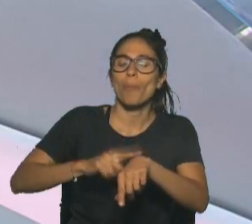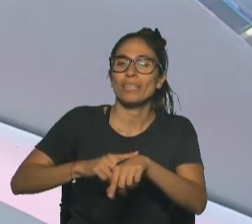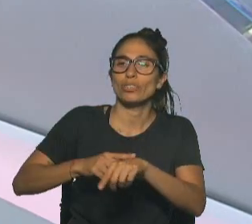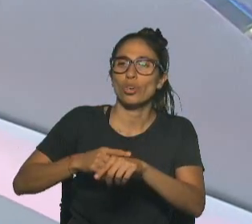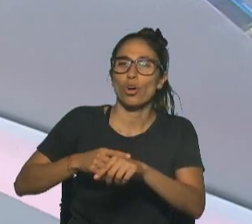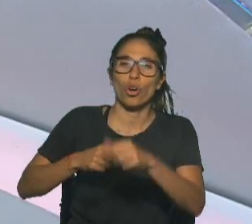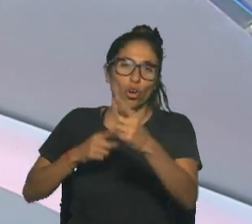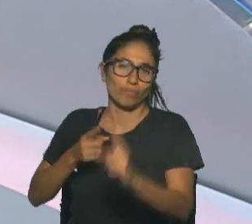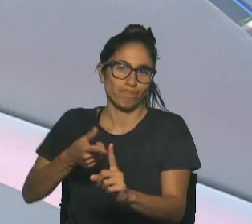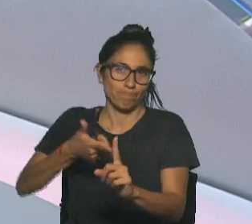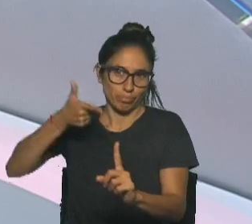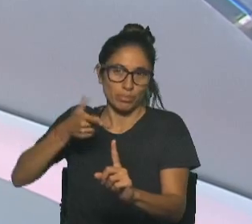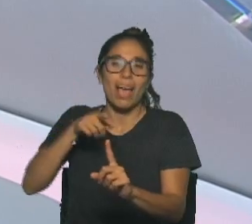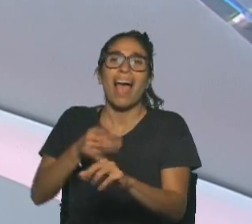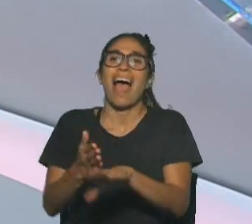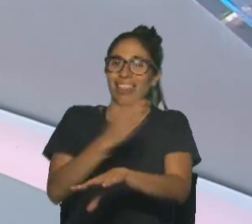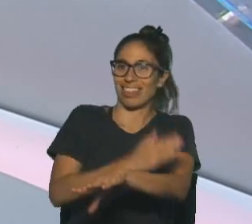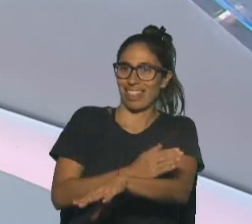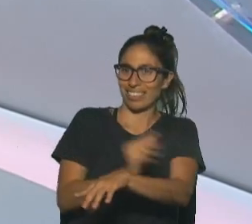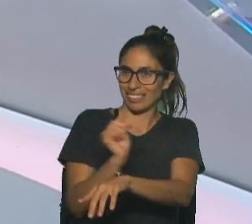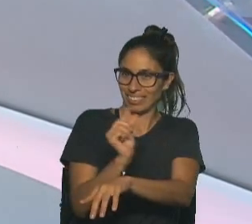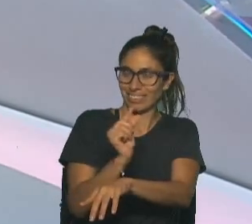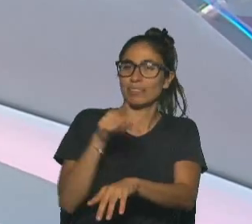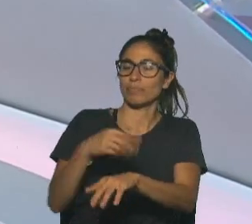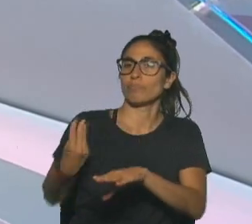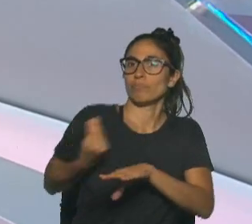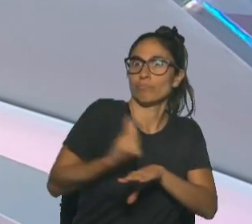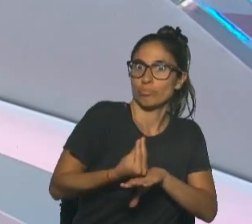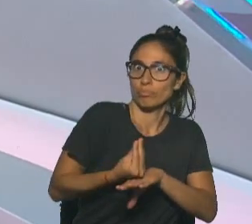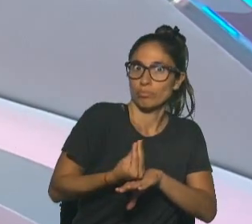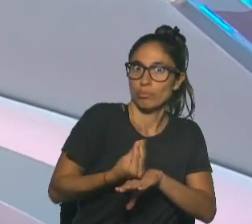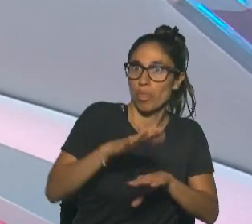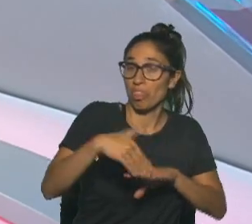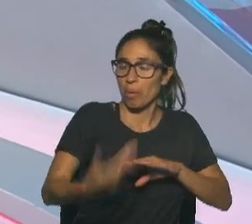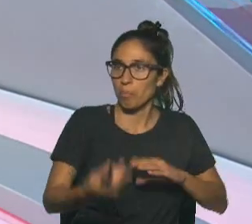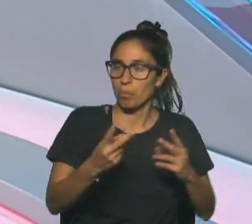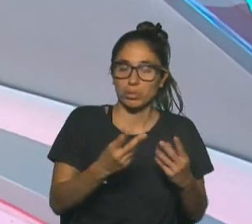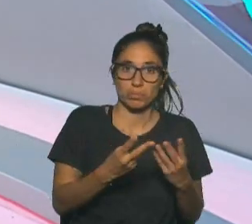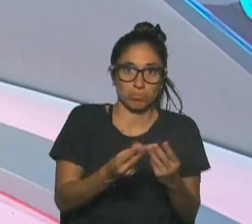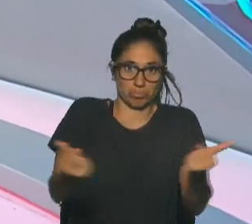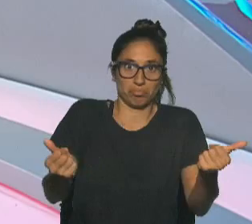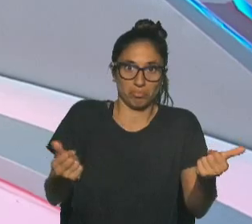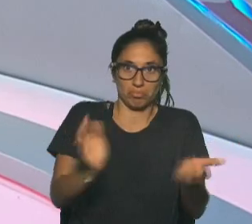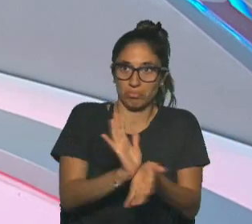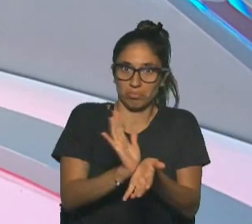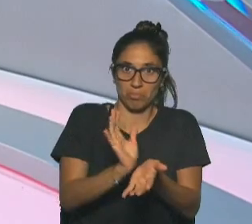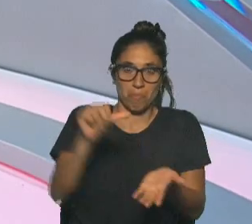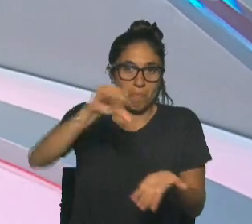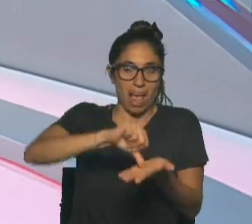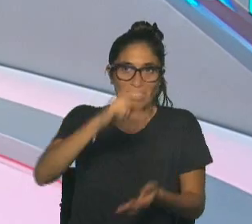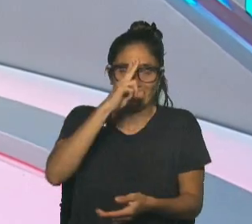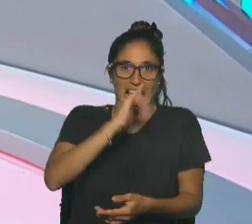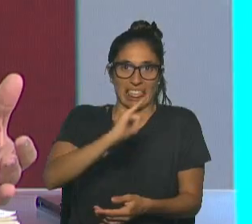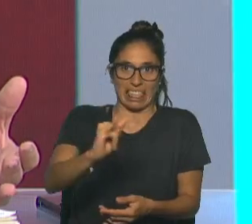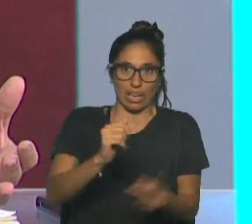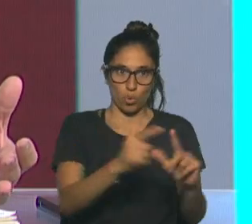cargo de presidente. Bueno, no está en el país directamente y no hay al menos alguna respuesta. Y como te mencionaba, organizaciones criminales